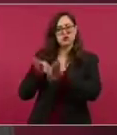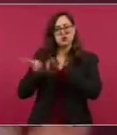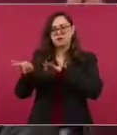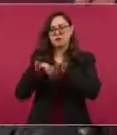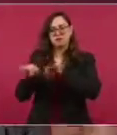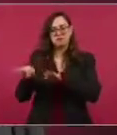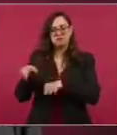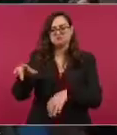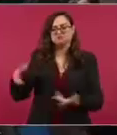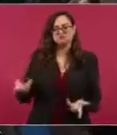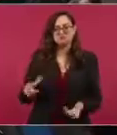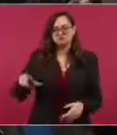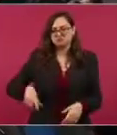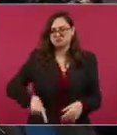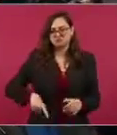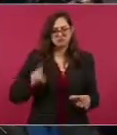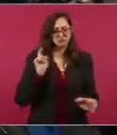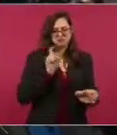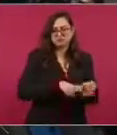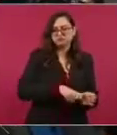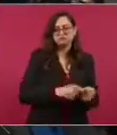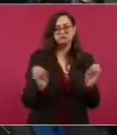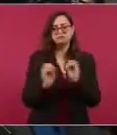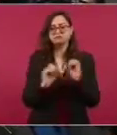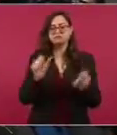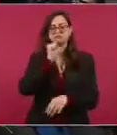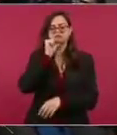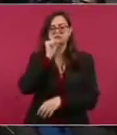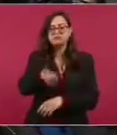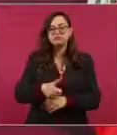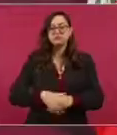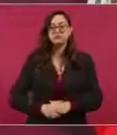A veces, que la voy a ver,